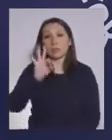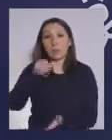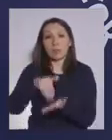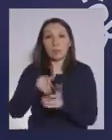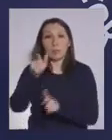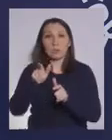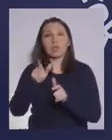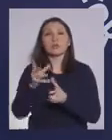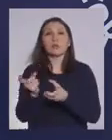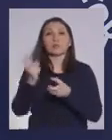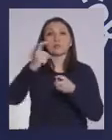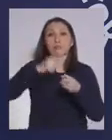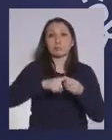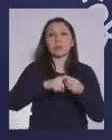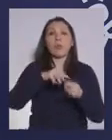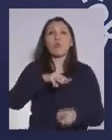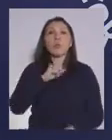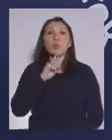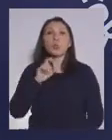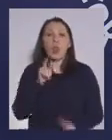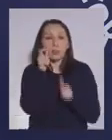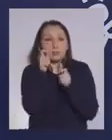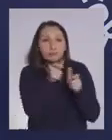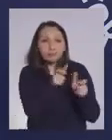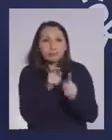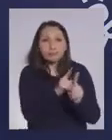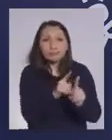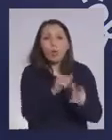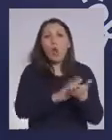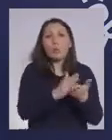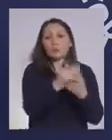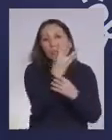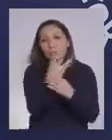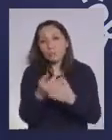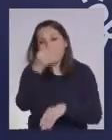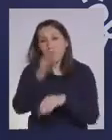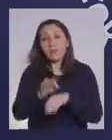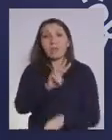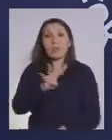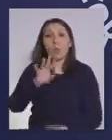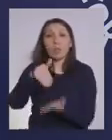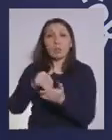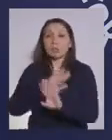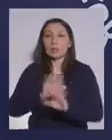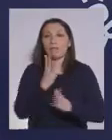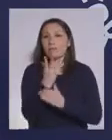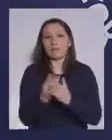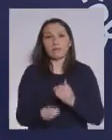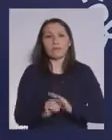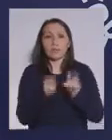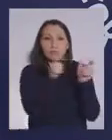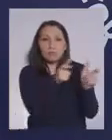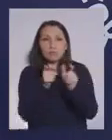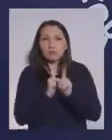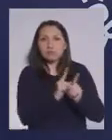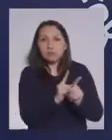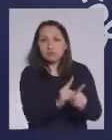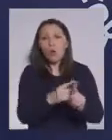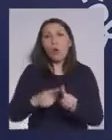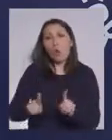personas han entrado en seguimiento por las mutuales hasta el momento más de 24.000 han salido de seguimiento efectivo y otro porcentaje